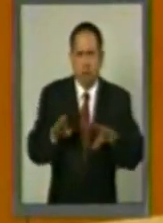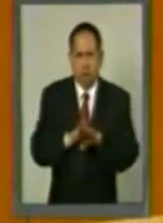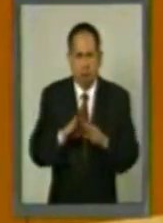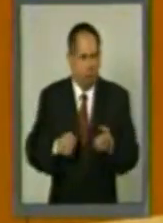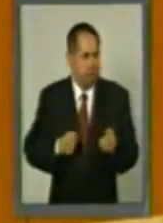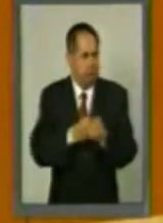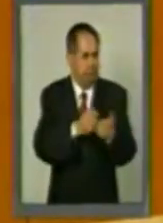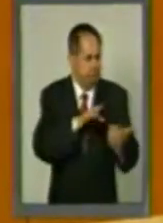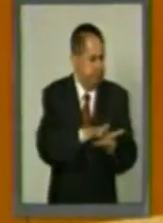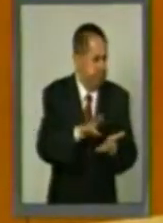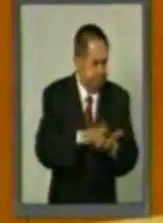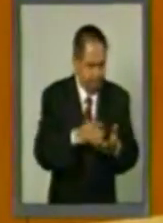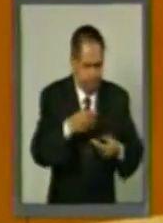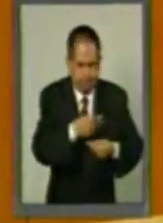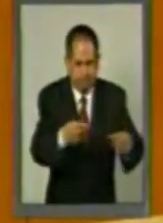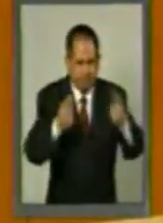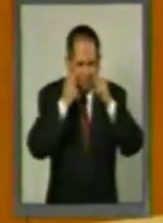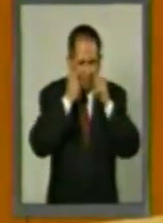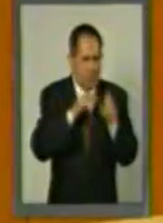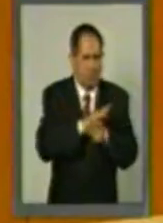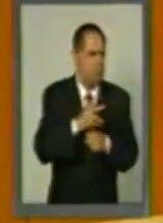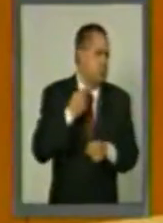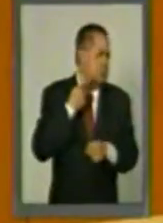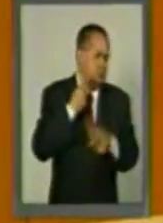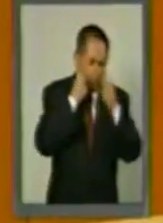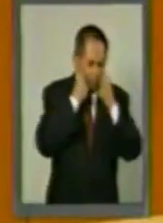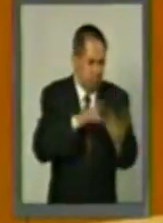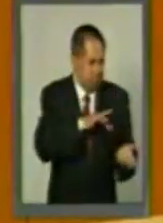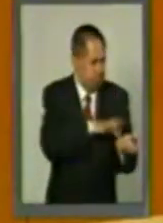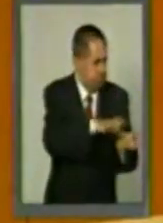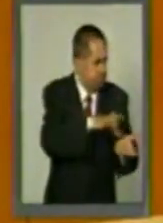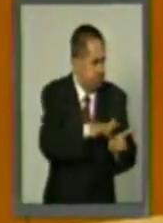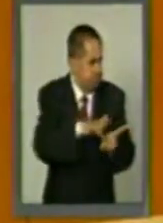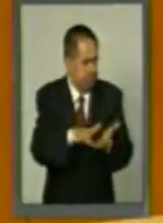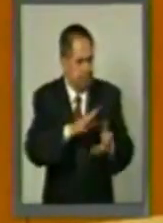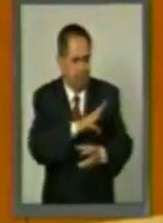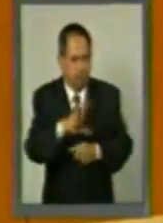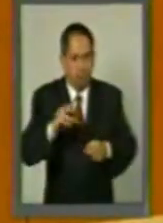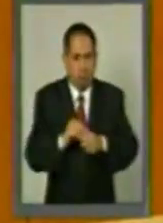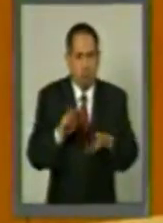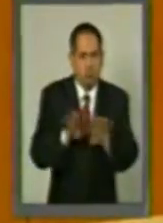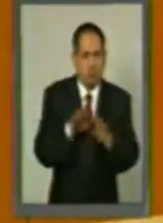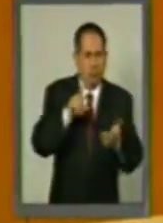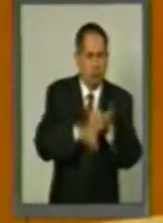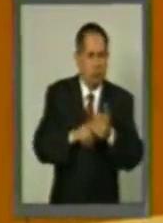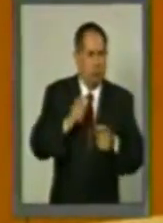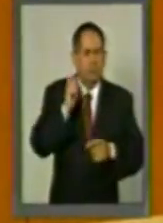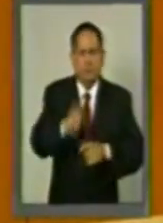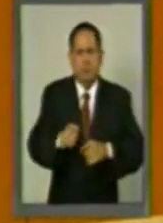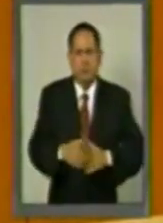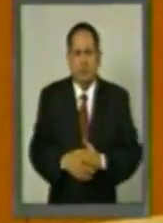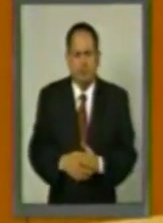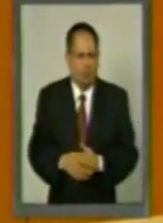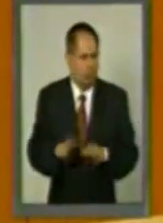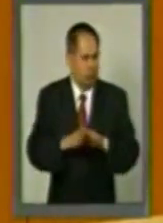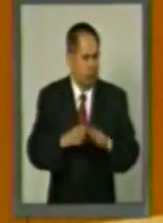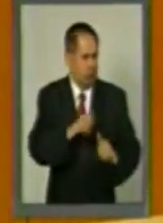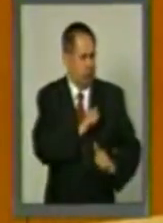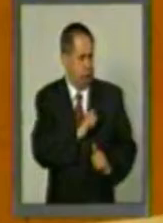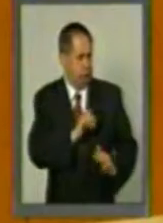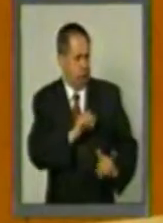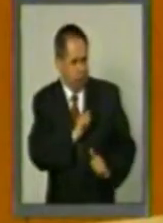sin reparar en colores partidistas. Las Fuerzas Armadas y la